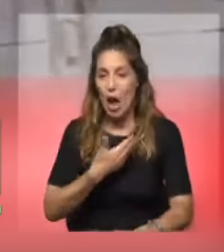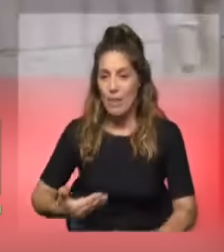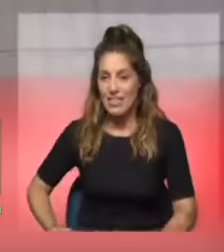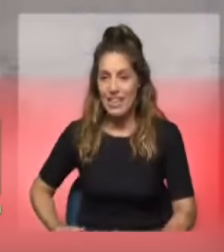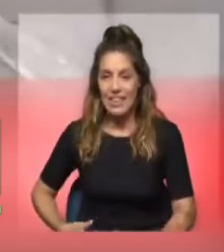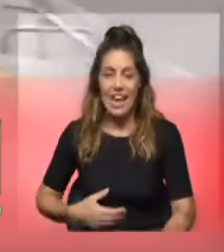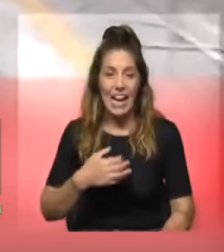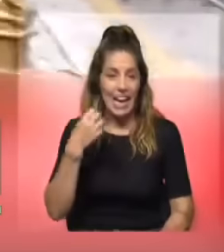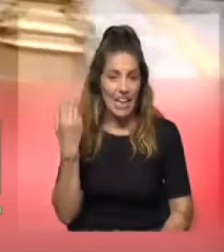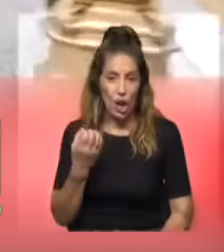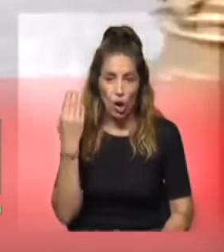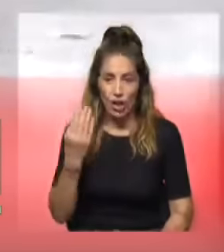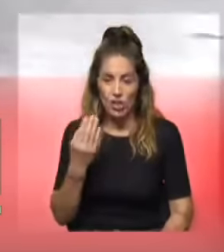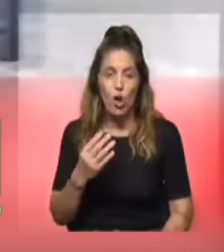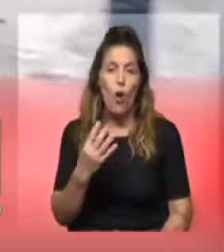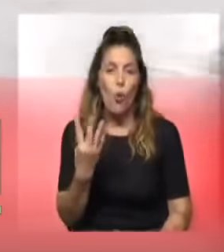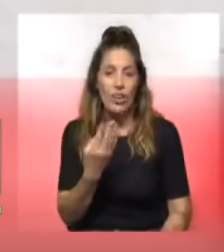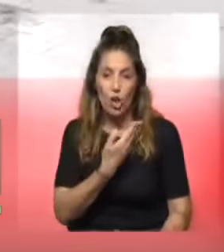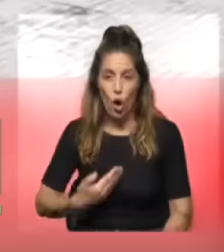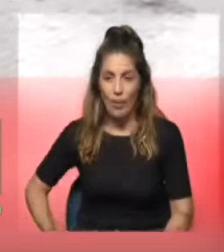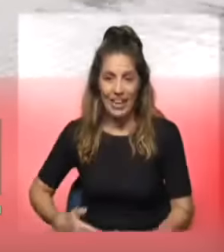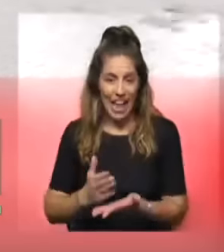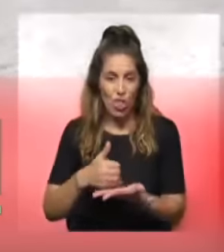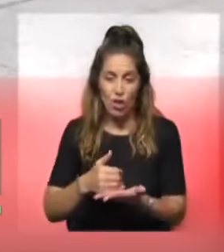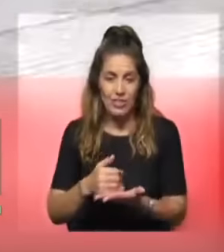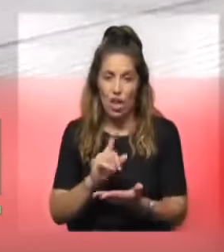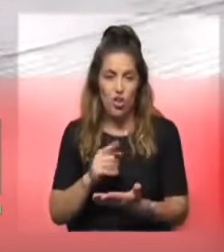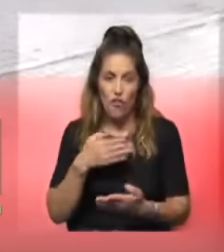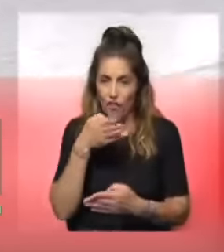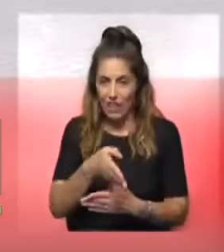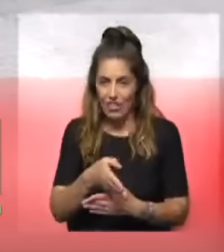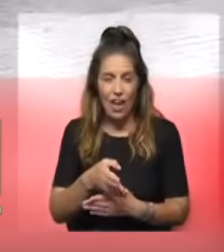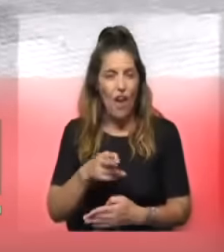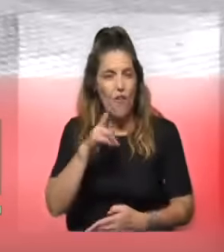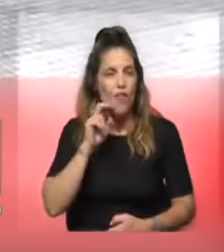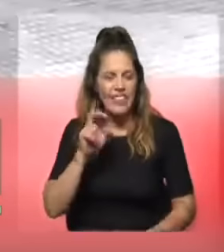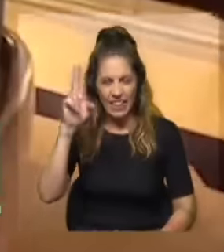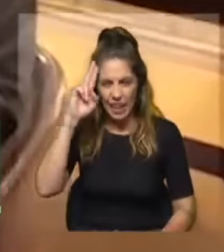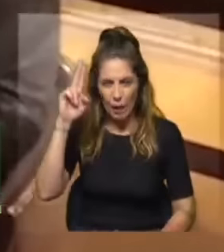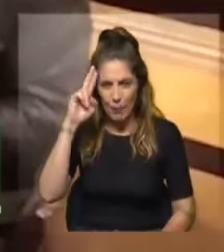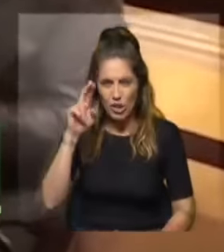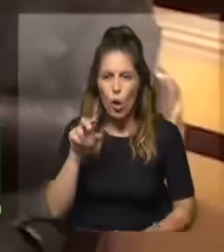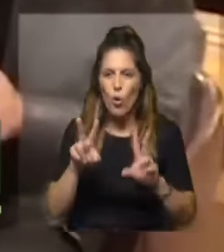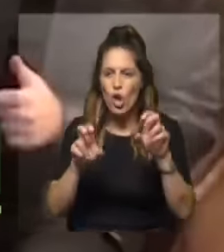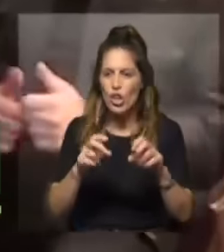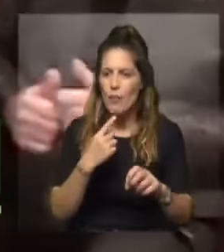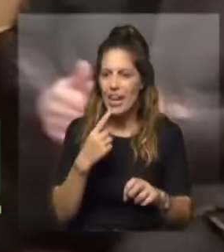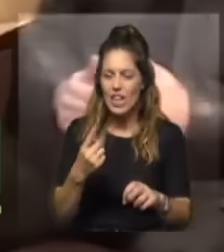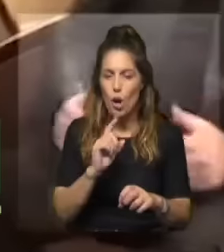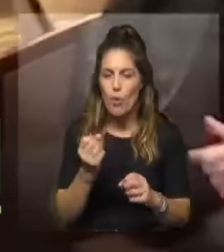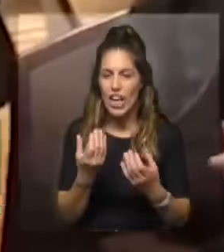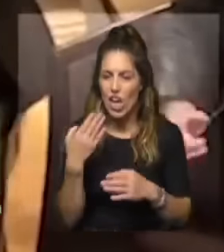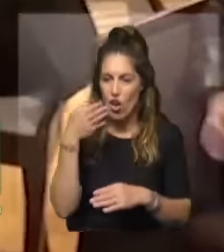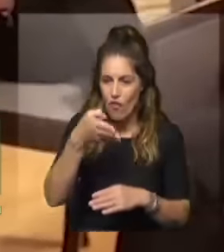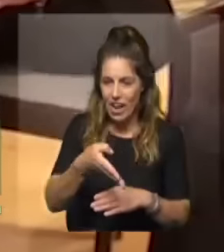gobernadores ya han confirmado su ausencia la falta de respeto es uno de los motivos esgrimidos días atrás por los gobernadores patagónicos de